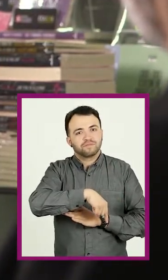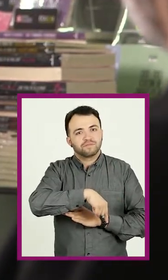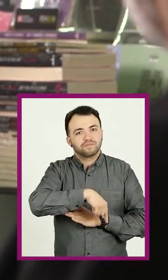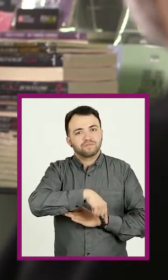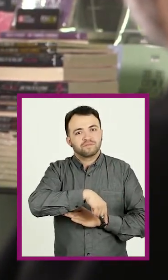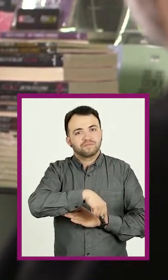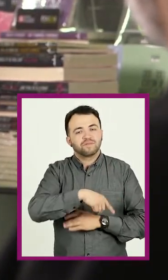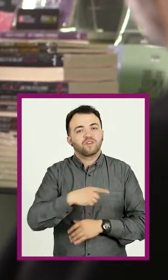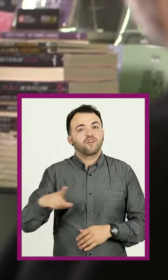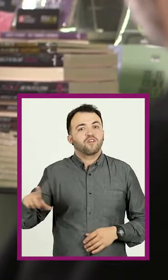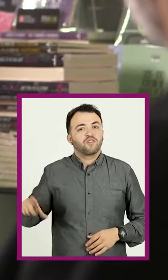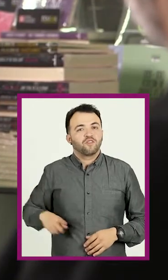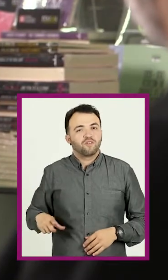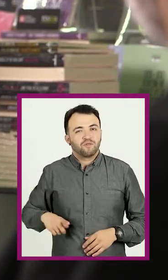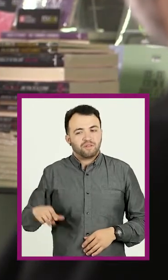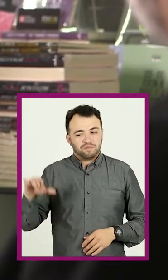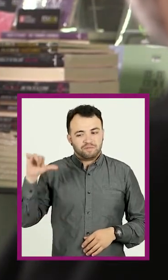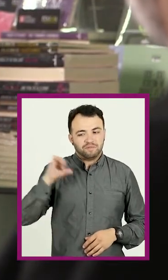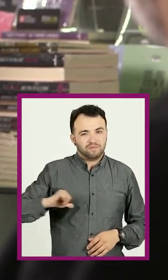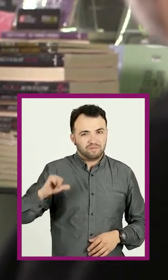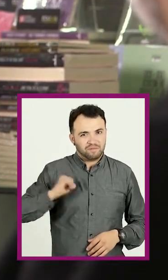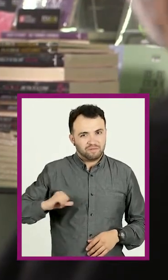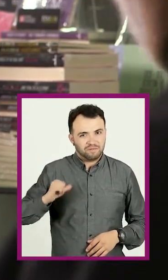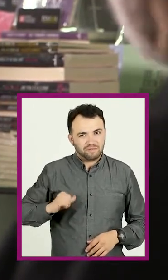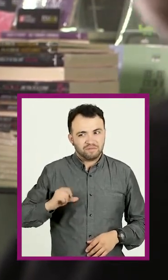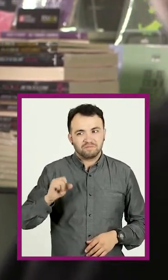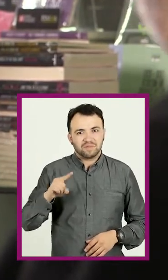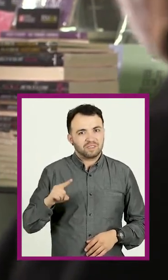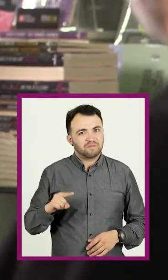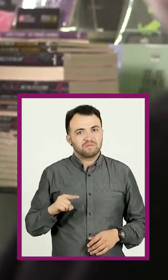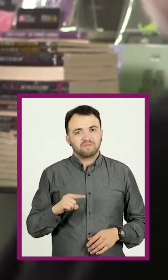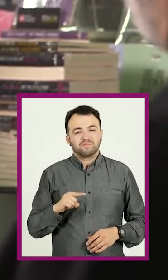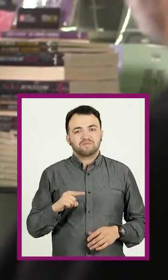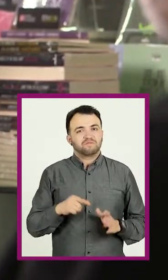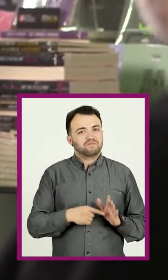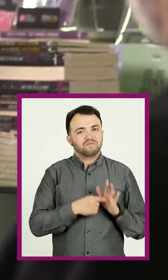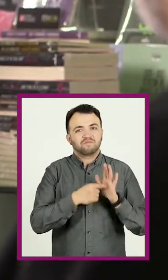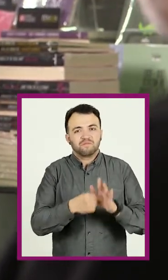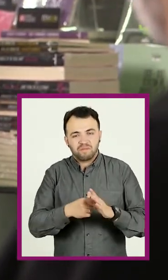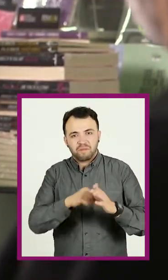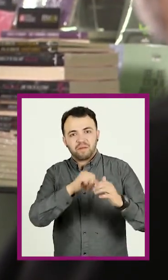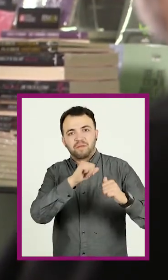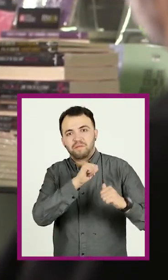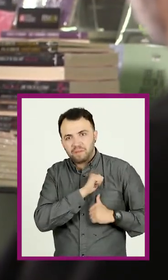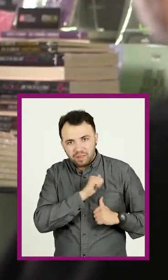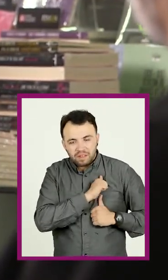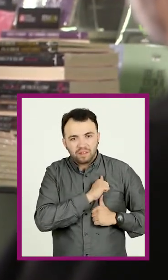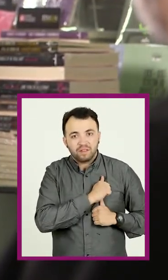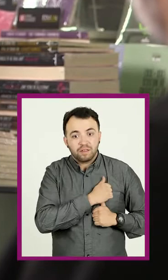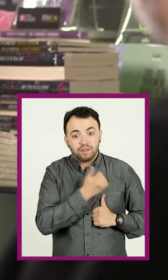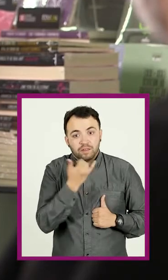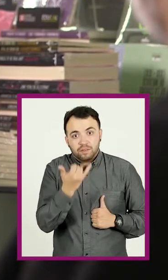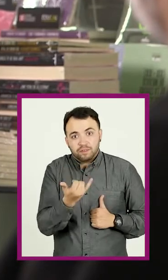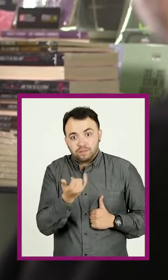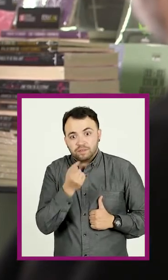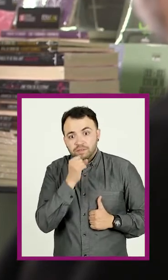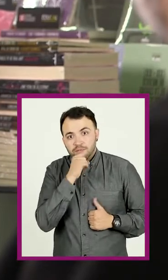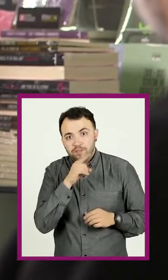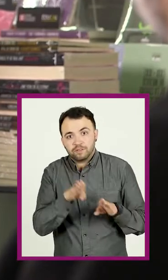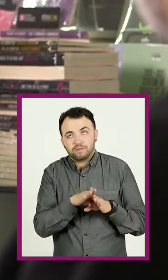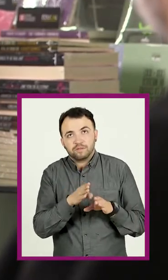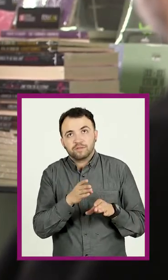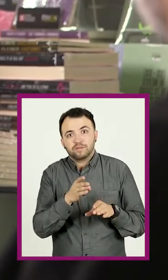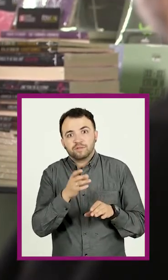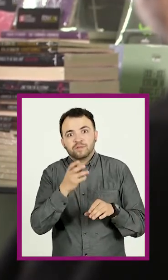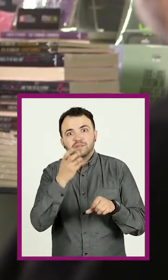Del gobierno antiguo, del antiguo régimen dictatorial, de los militares y de las potencias extranjeras